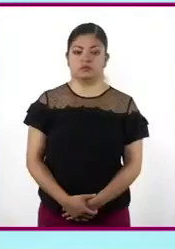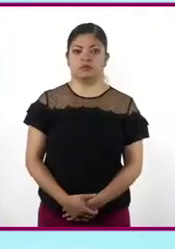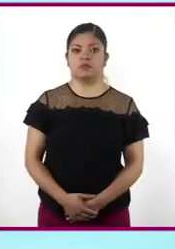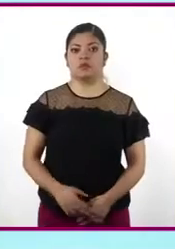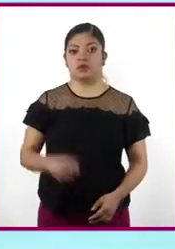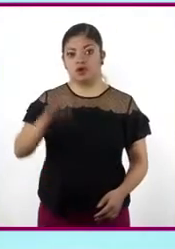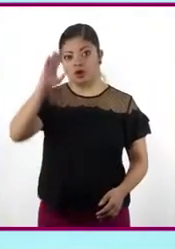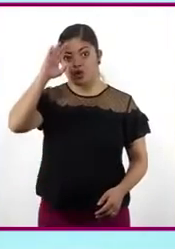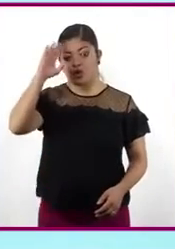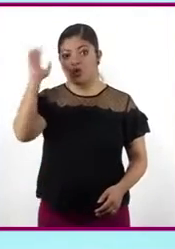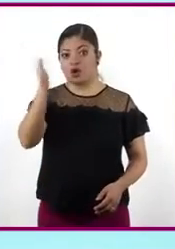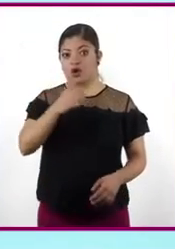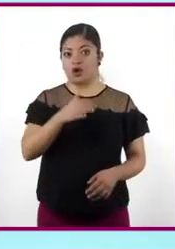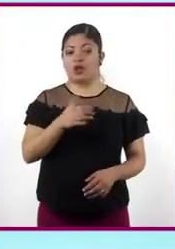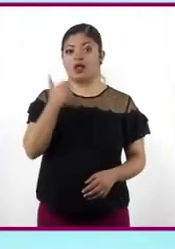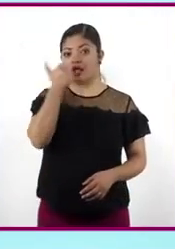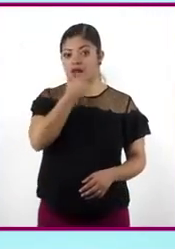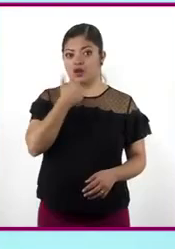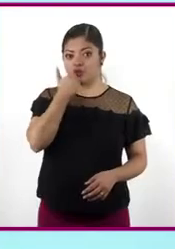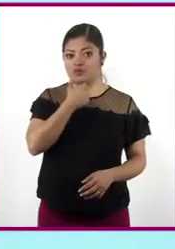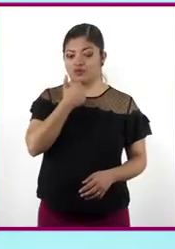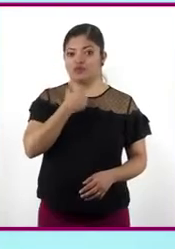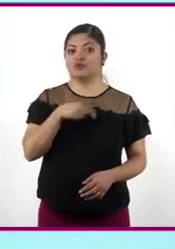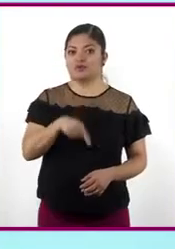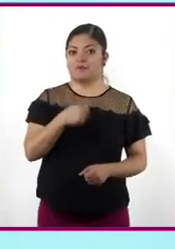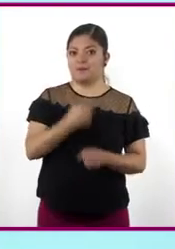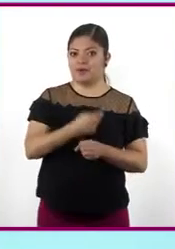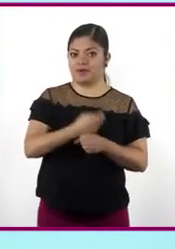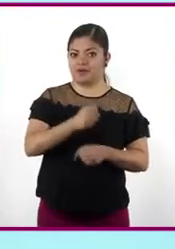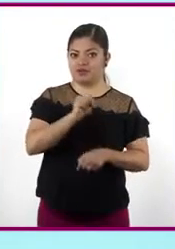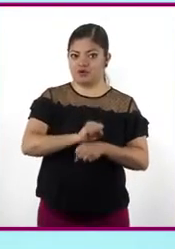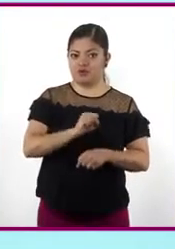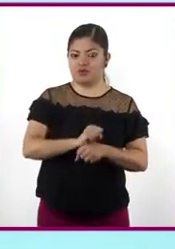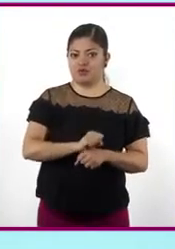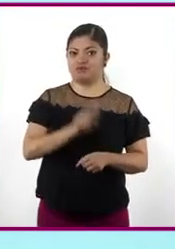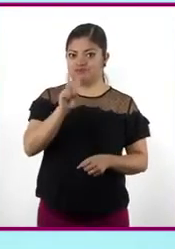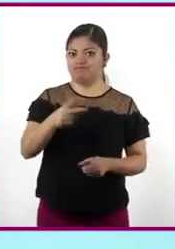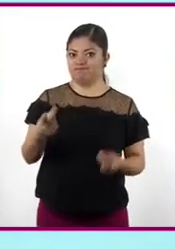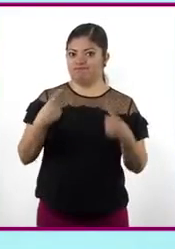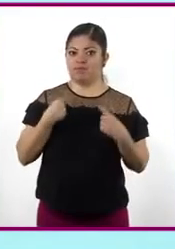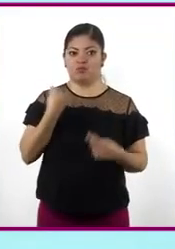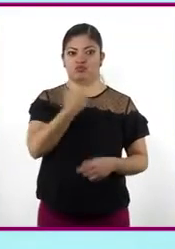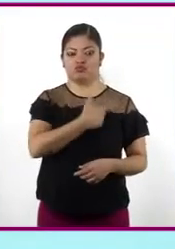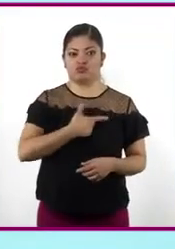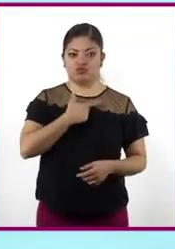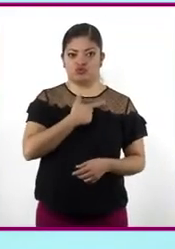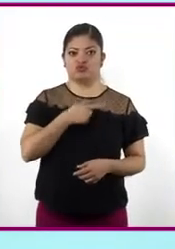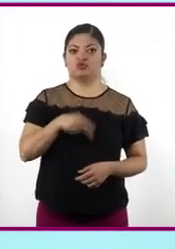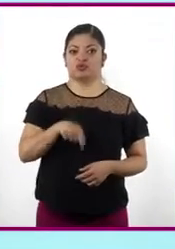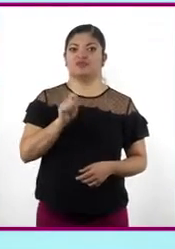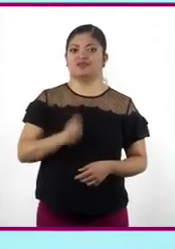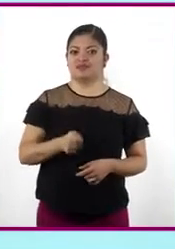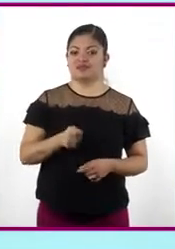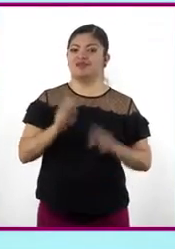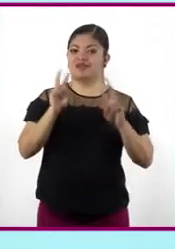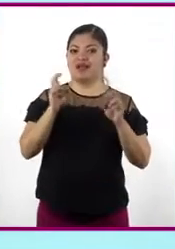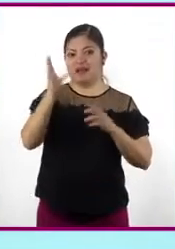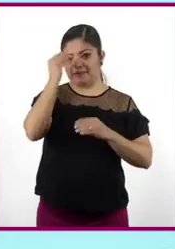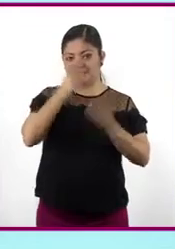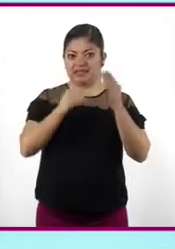¿Qué tal, alumnas y alumnos de primer grado de secundaria? Nos alegra darles la bienvenida a la programación de Aprende en